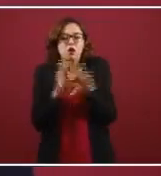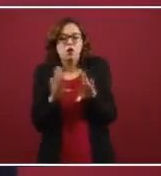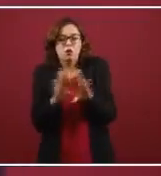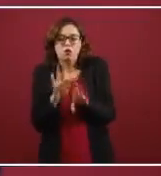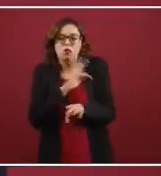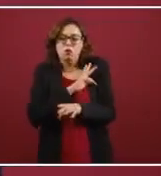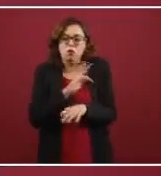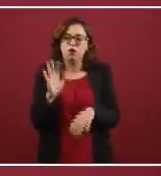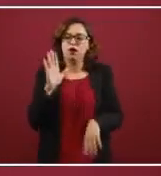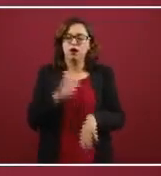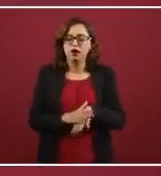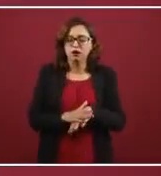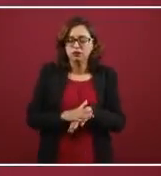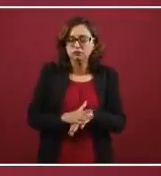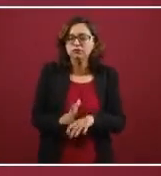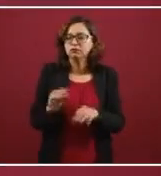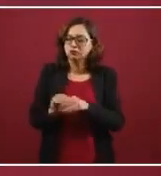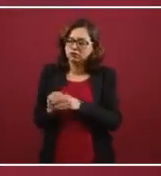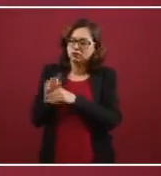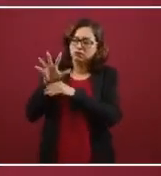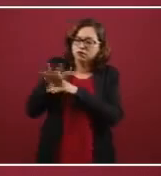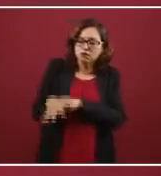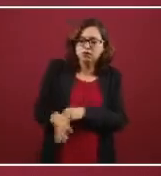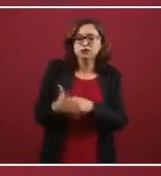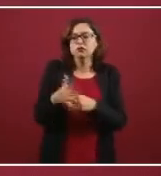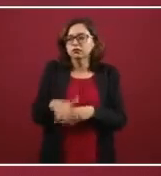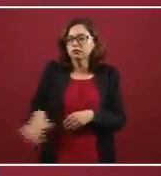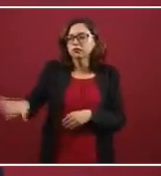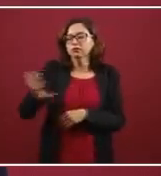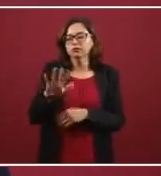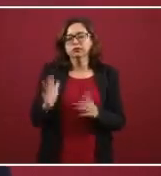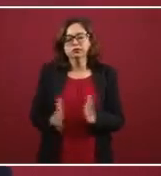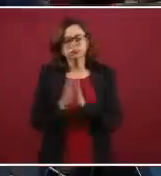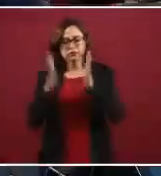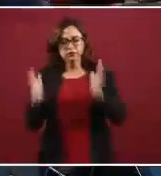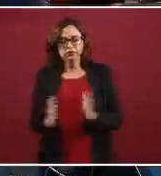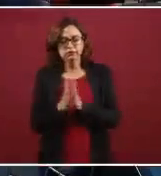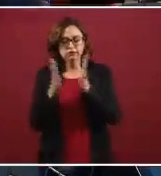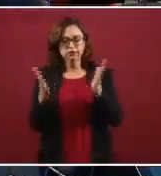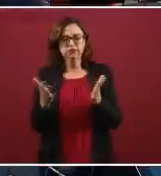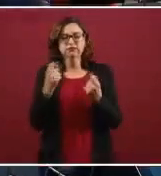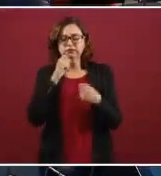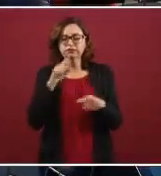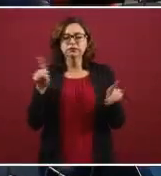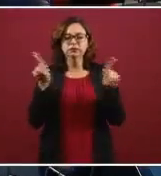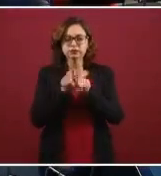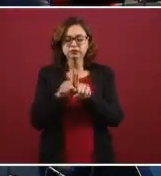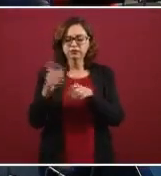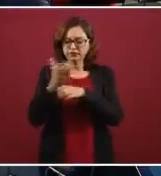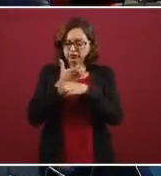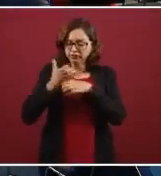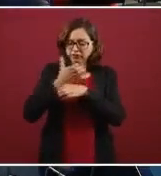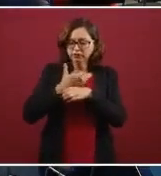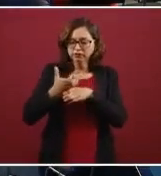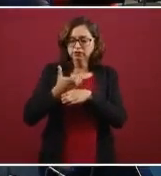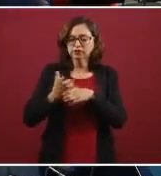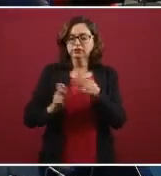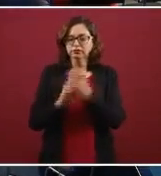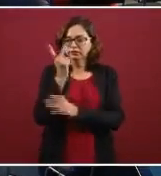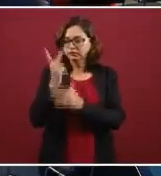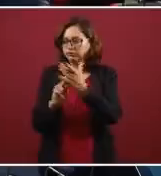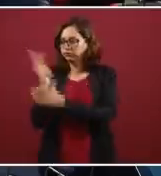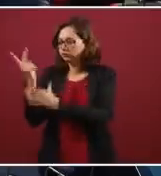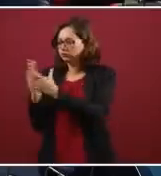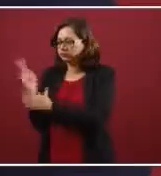realmente lograrse una mayor derrama y una mayor participación de los pequeños productores de café y que la producción de café pueda integrarse